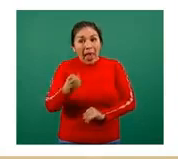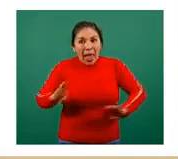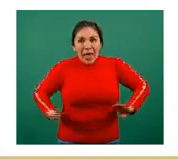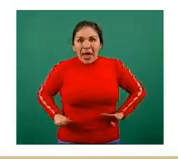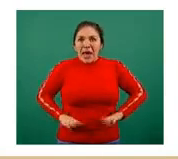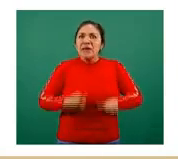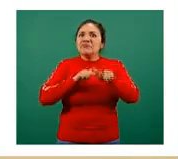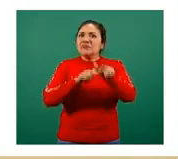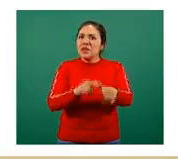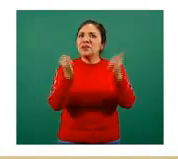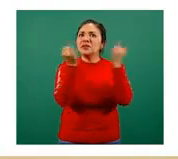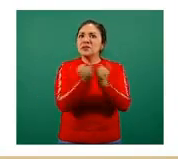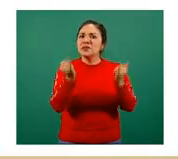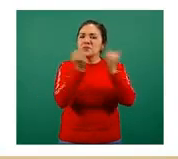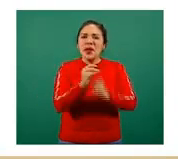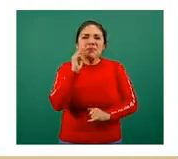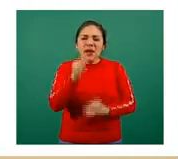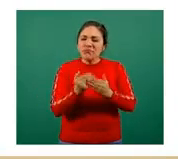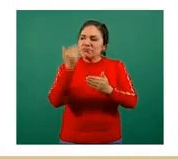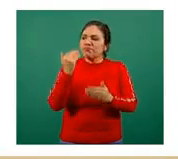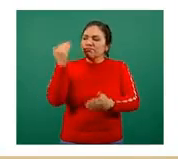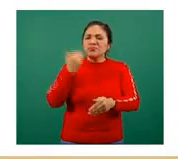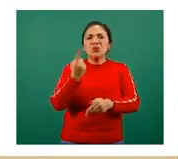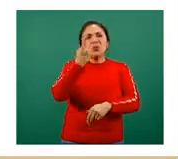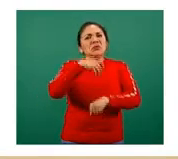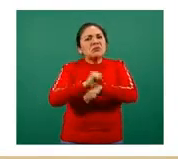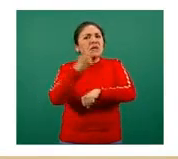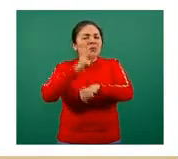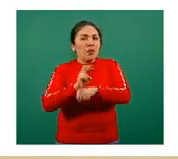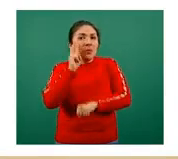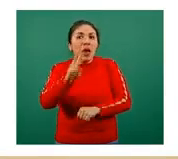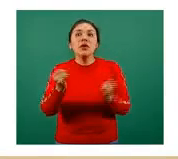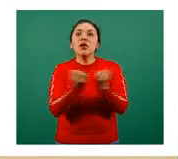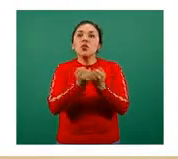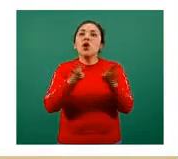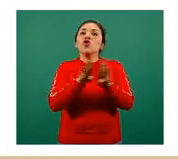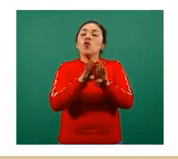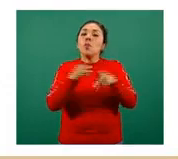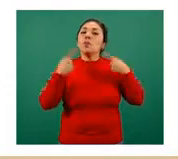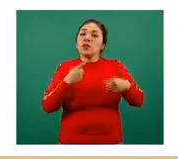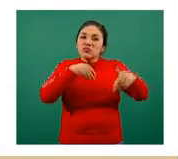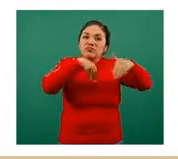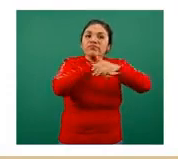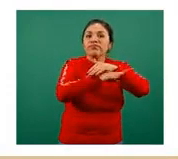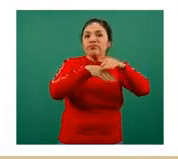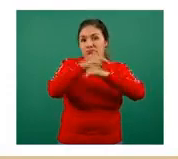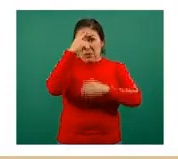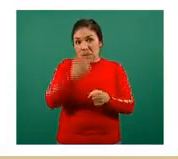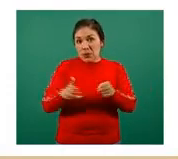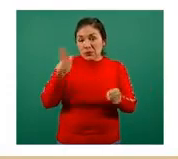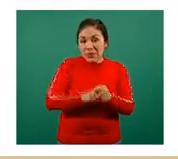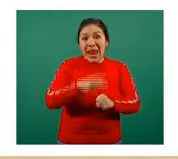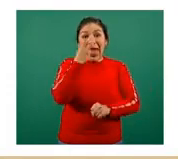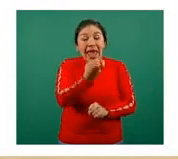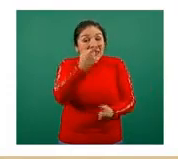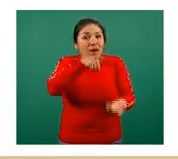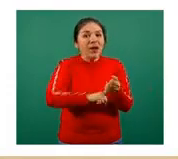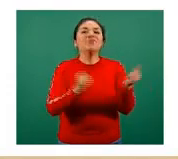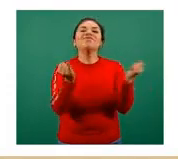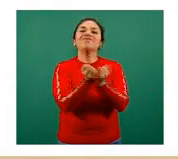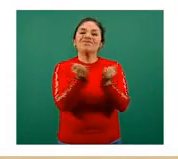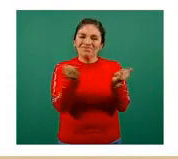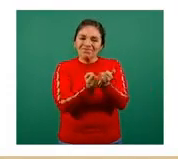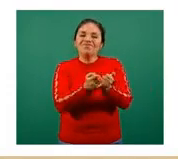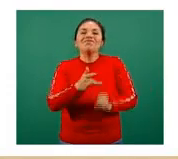que también hemos estado viendo en las últimas semanas para efectos de las hospitalizaciones, ¿no? Y lo cual a su vez representa obviamente